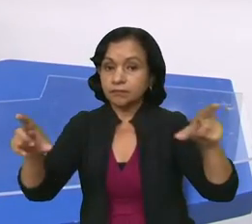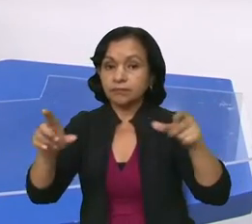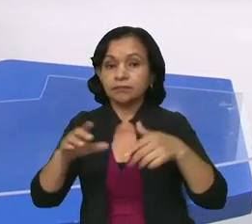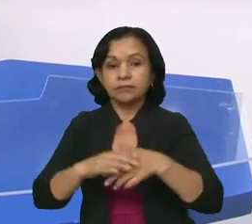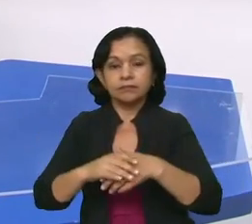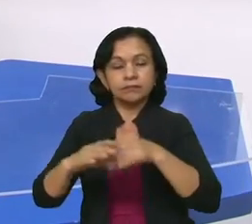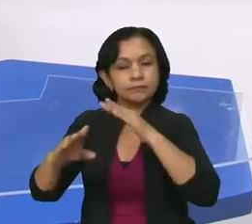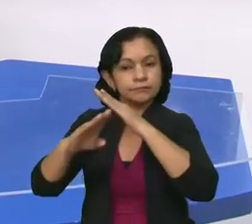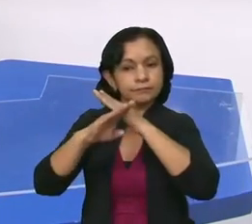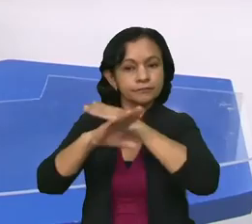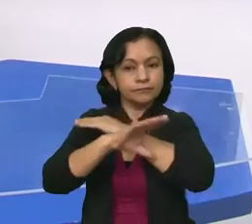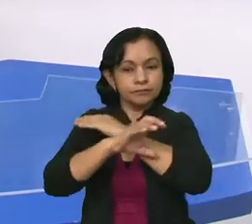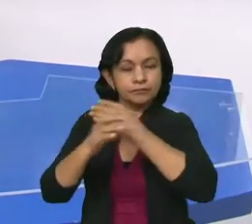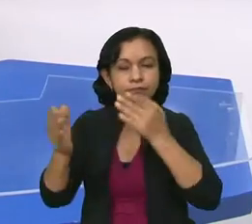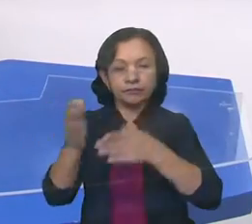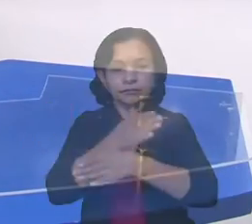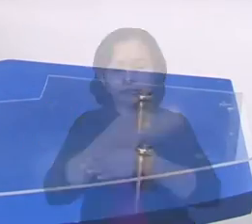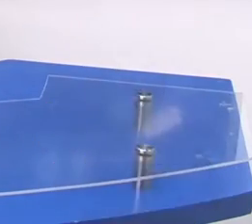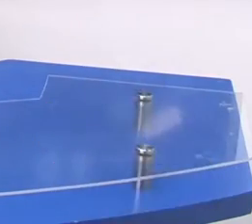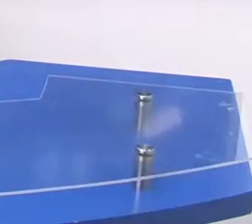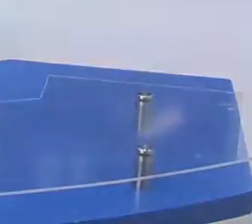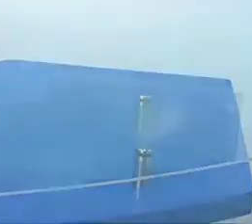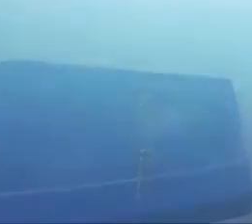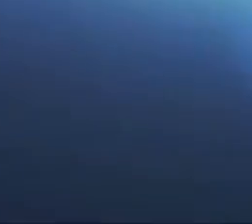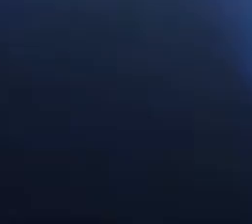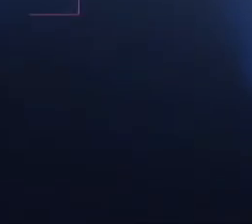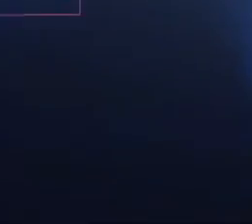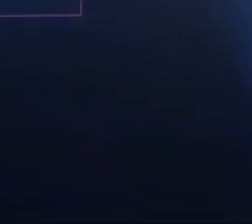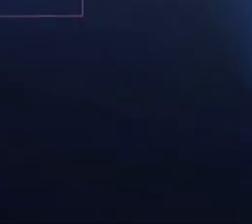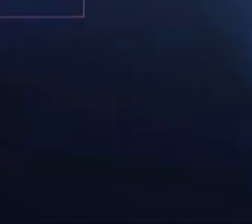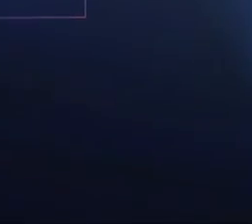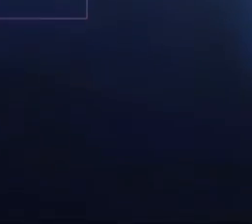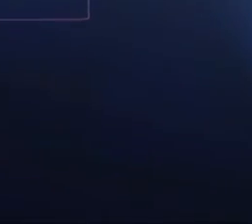a la delincuencia. Veamos.